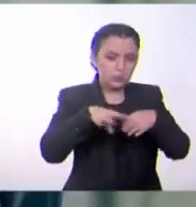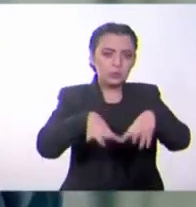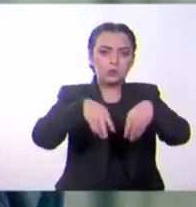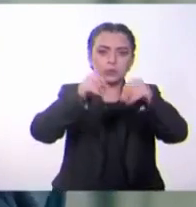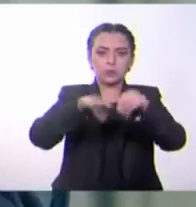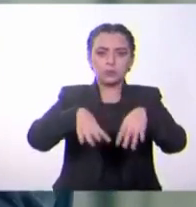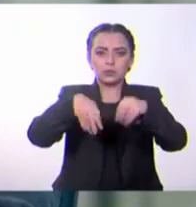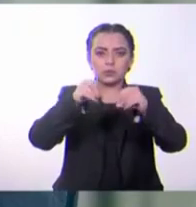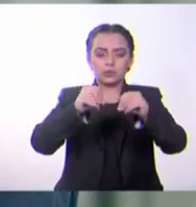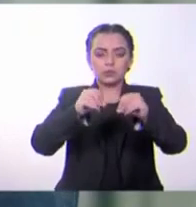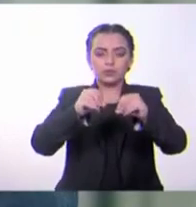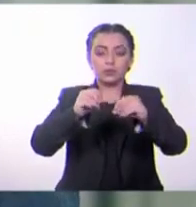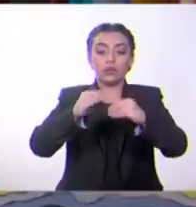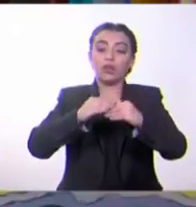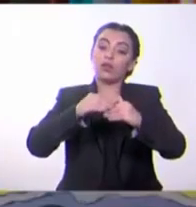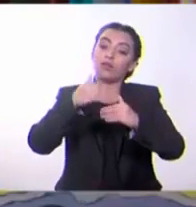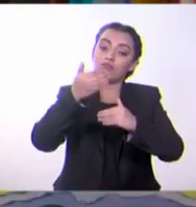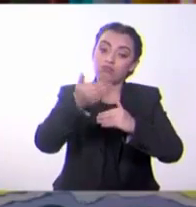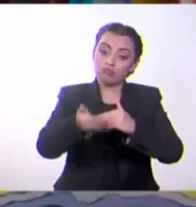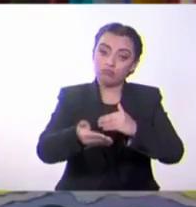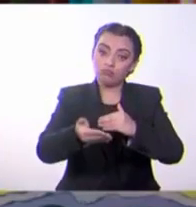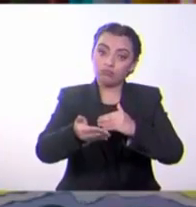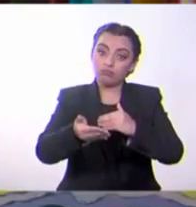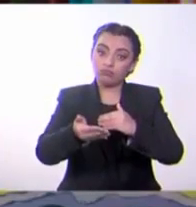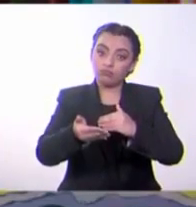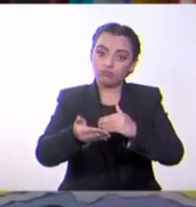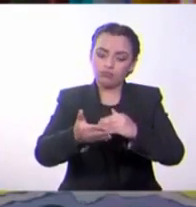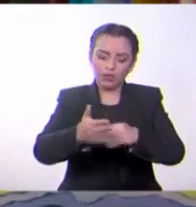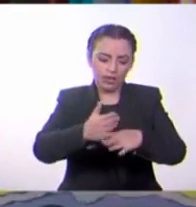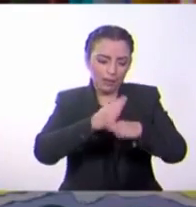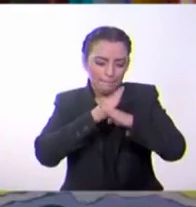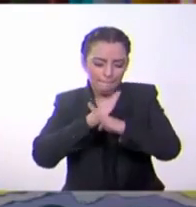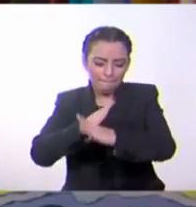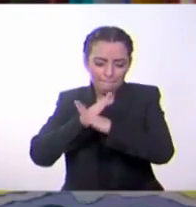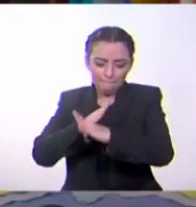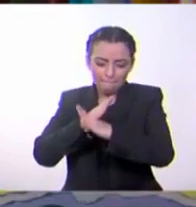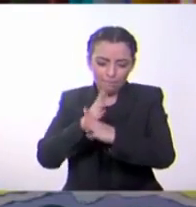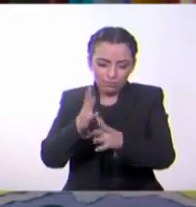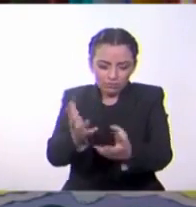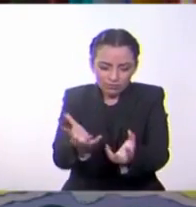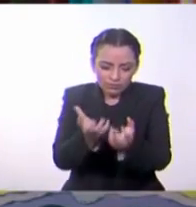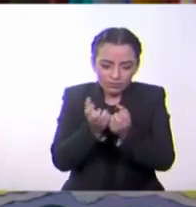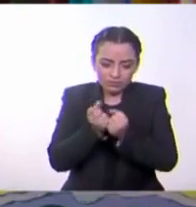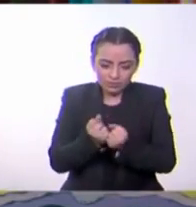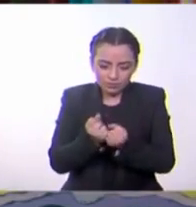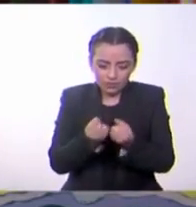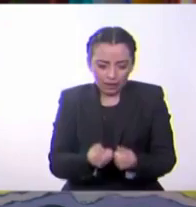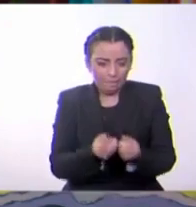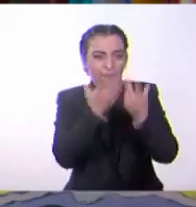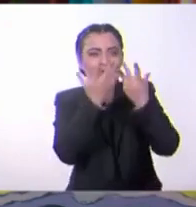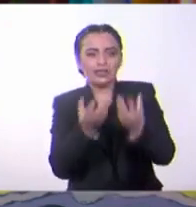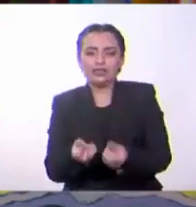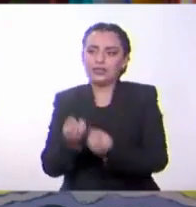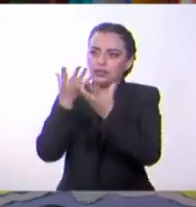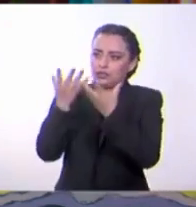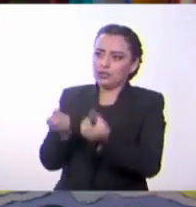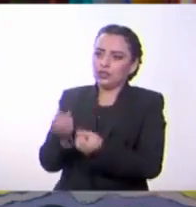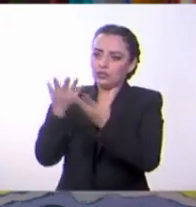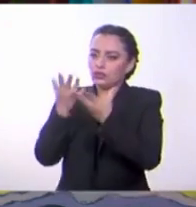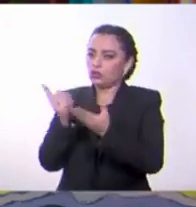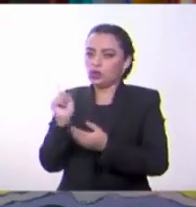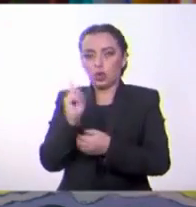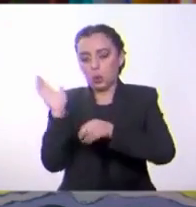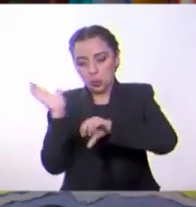y también hacer o preservar la vegetación boscosa, la vegetación